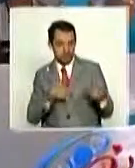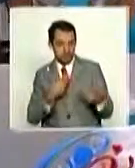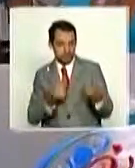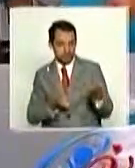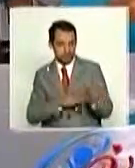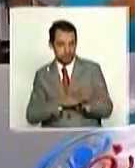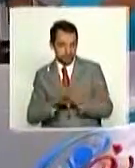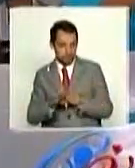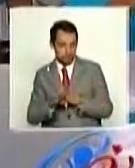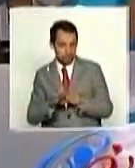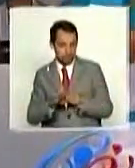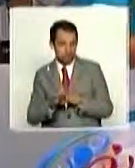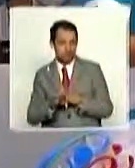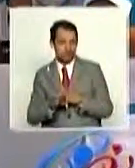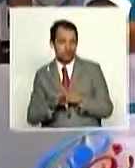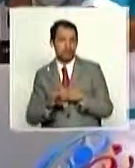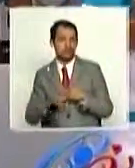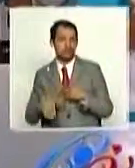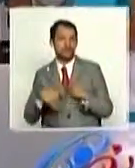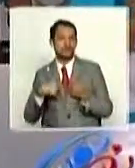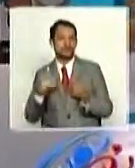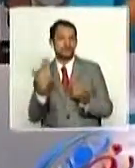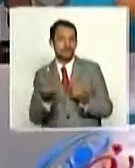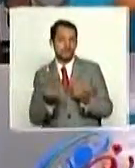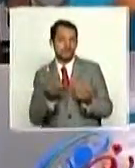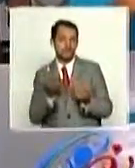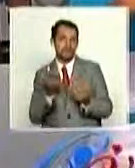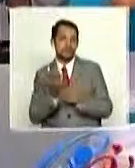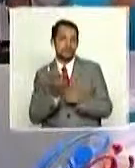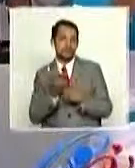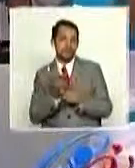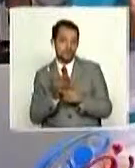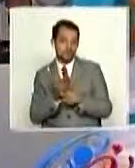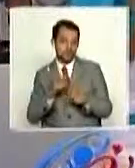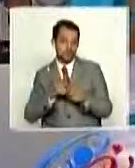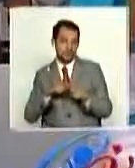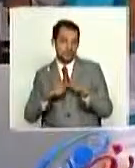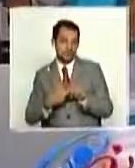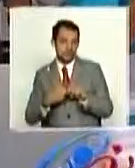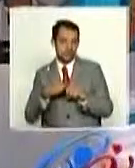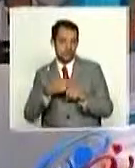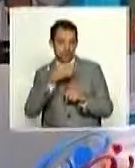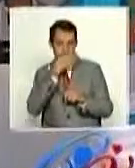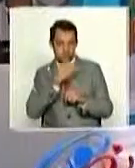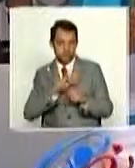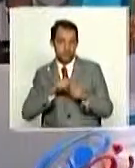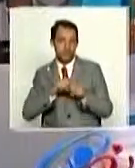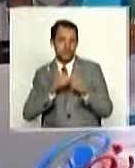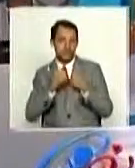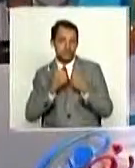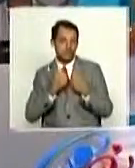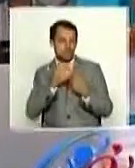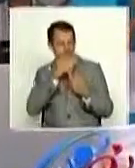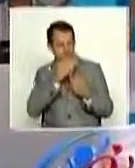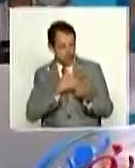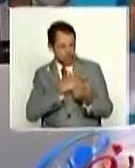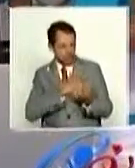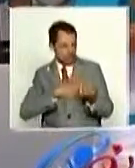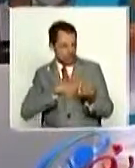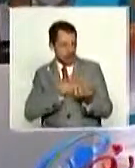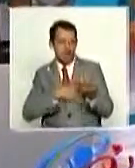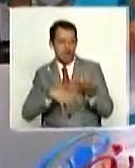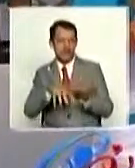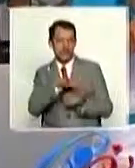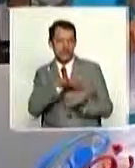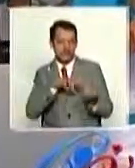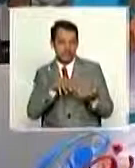estos materiales y quedó con su prótesis un poco descuidada, manchada, fracturada, pero